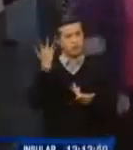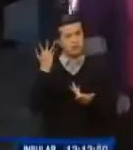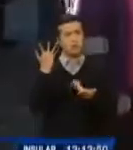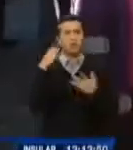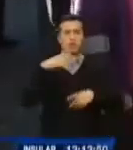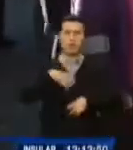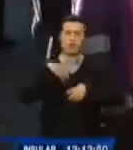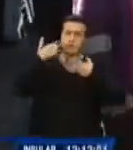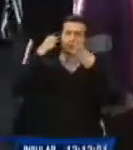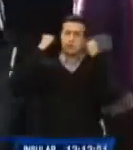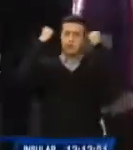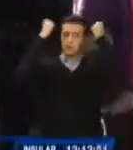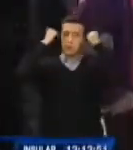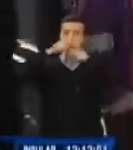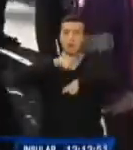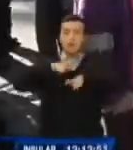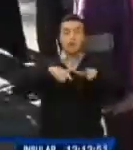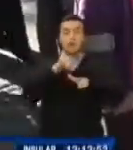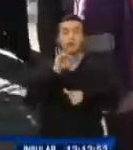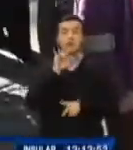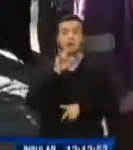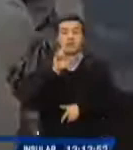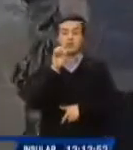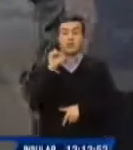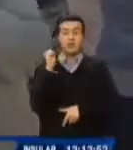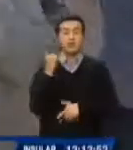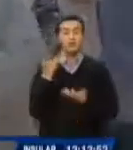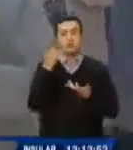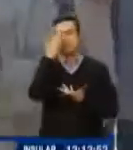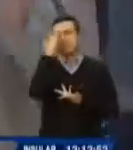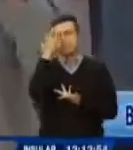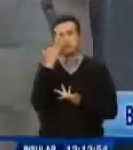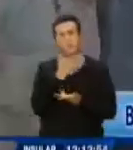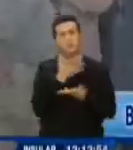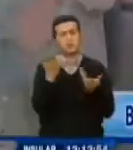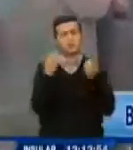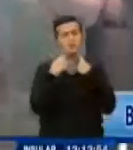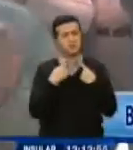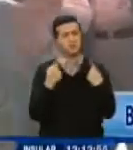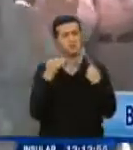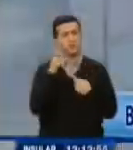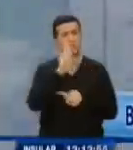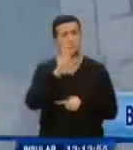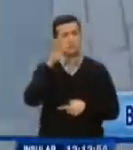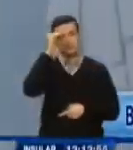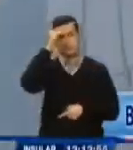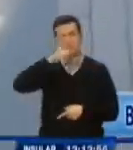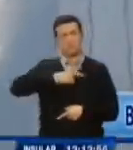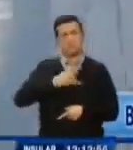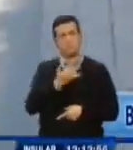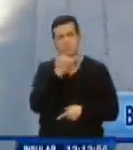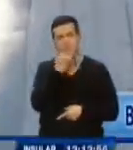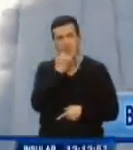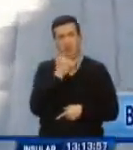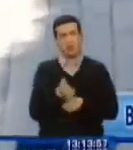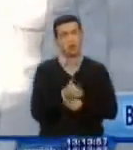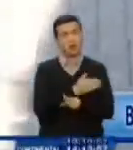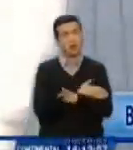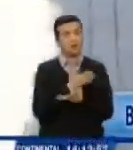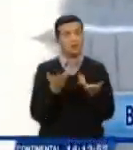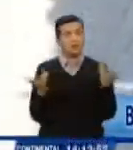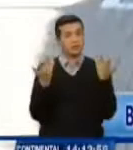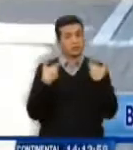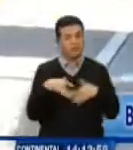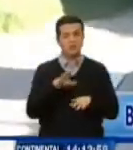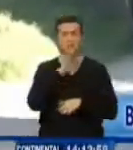La protesta de los vecinos del barrio Los Tilos al centro sur de Quito se da porque, según ellos califican, arbitrariamente se levantó un muro en el que fue el paso